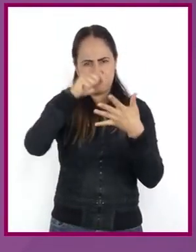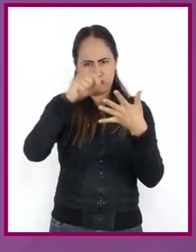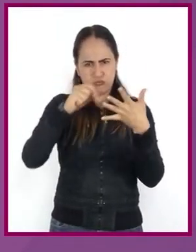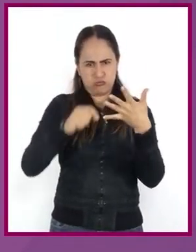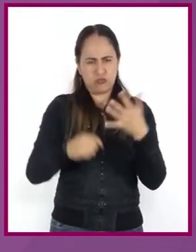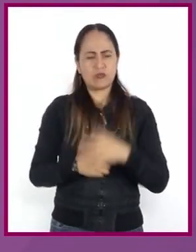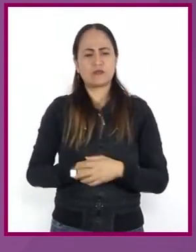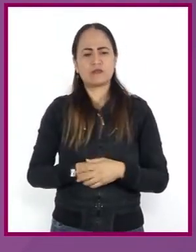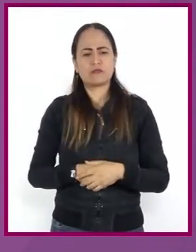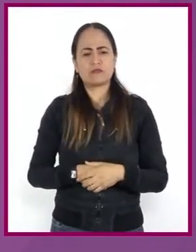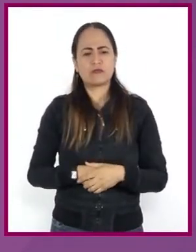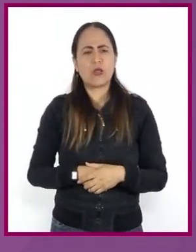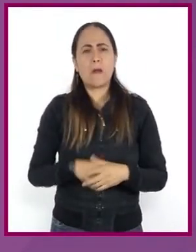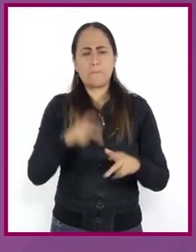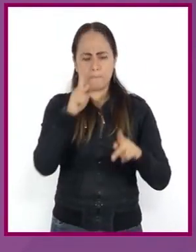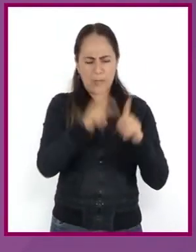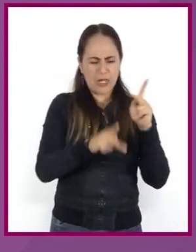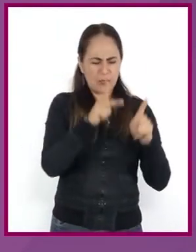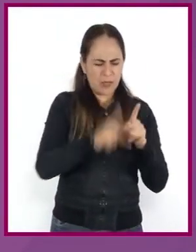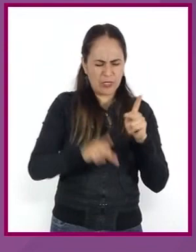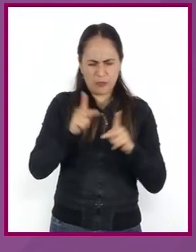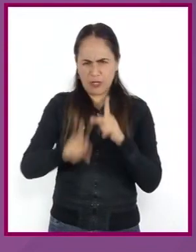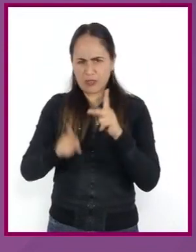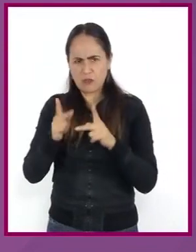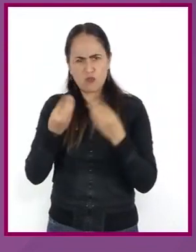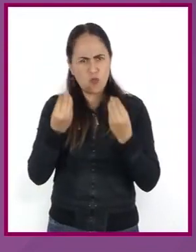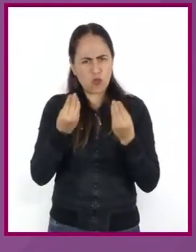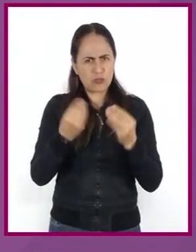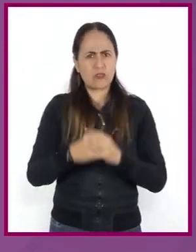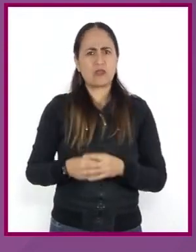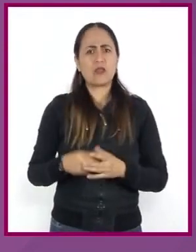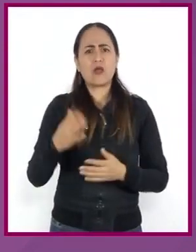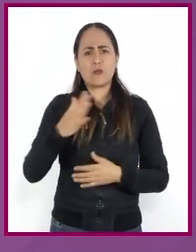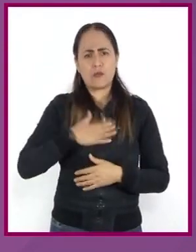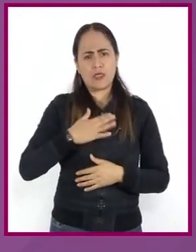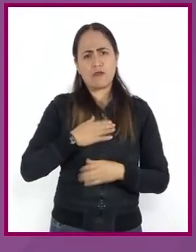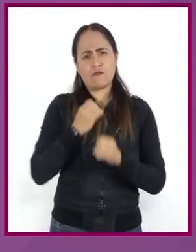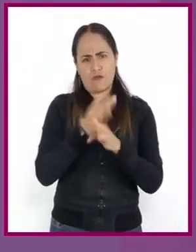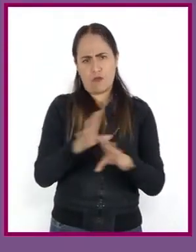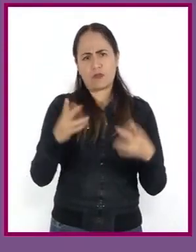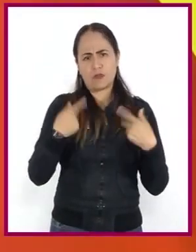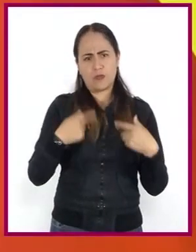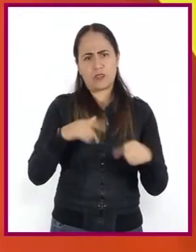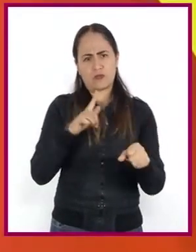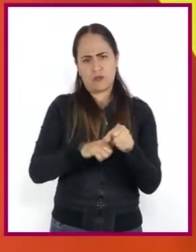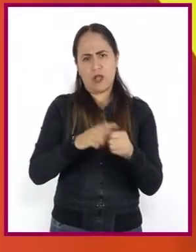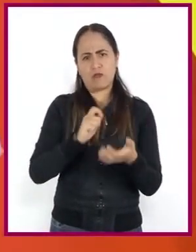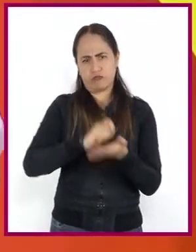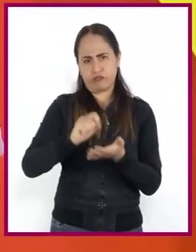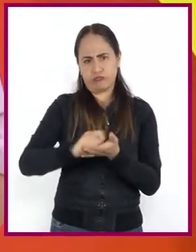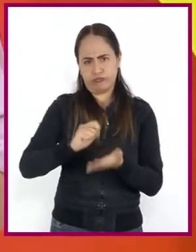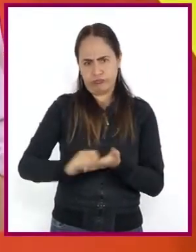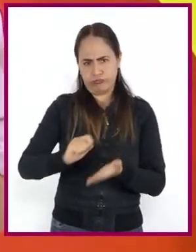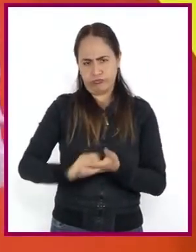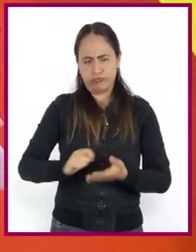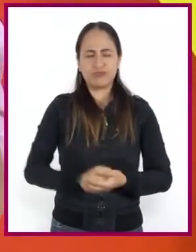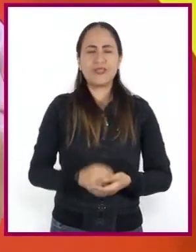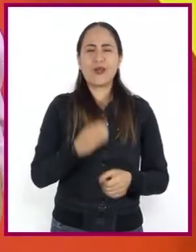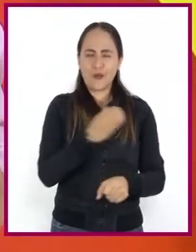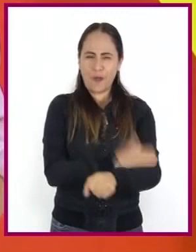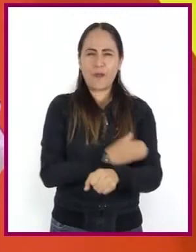Pues tenía muchas secciones, ya que tenía que llenar con mis datos. Escuchando a sus compañeros,